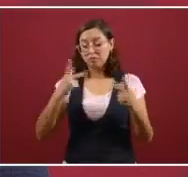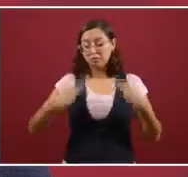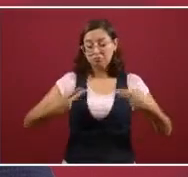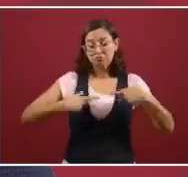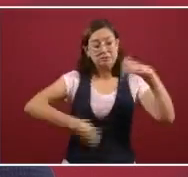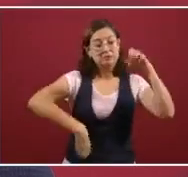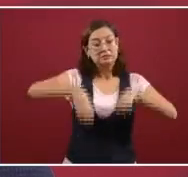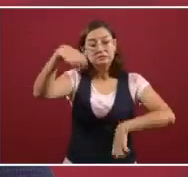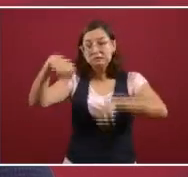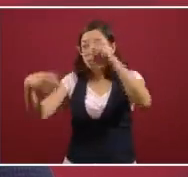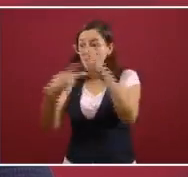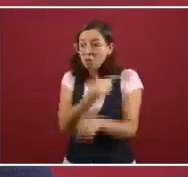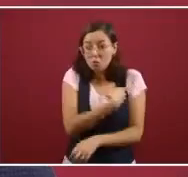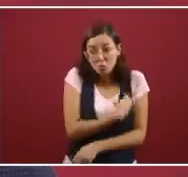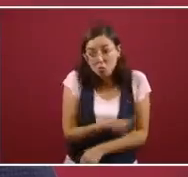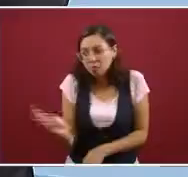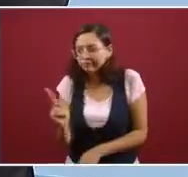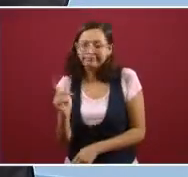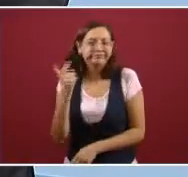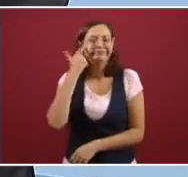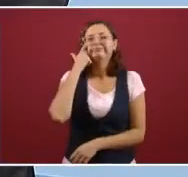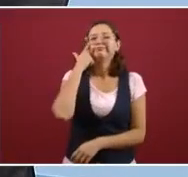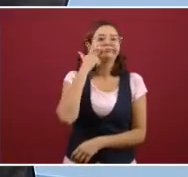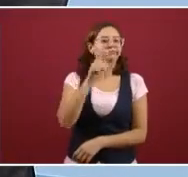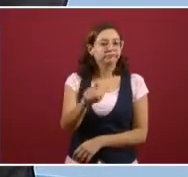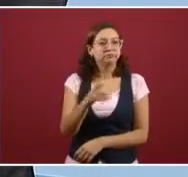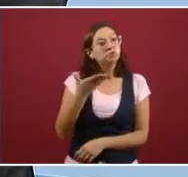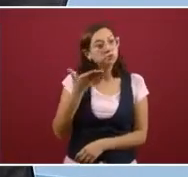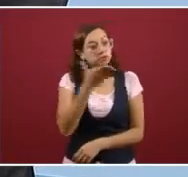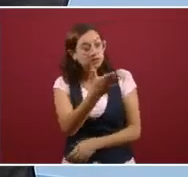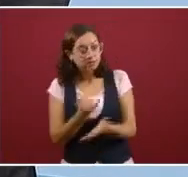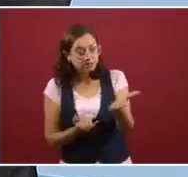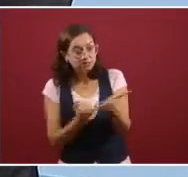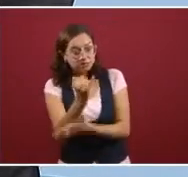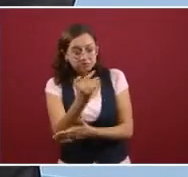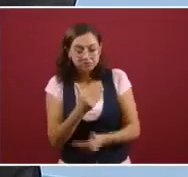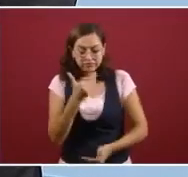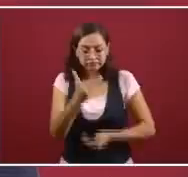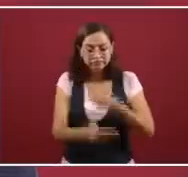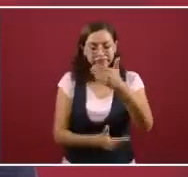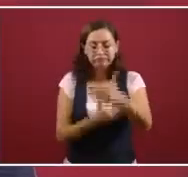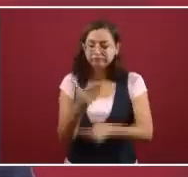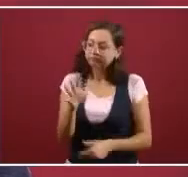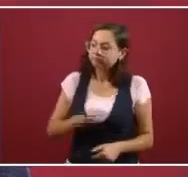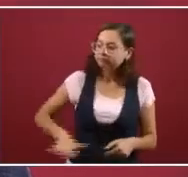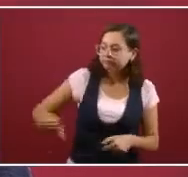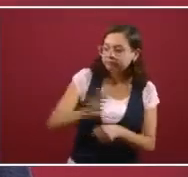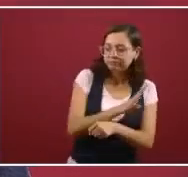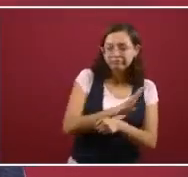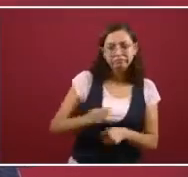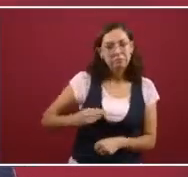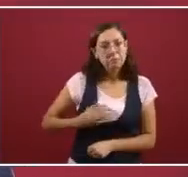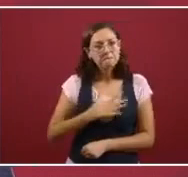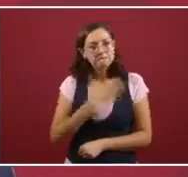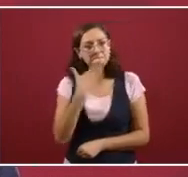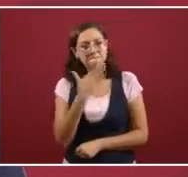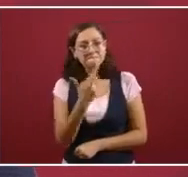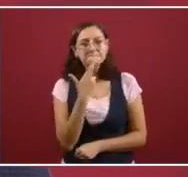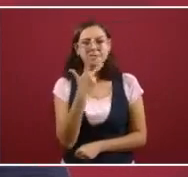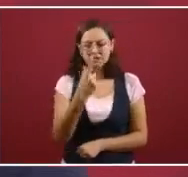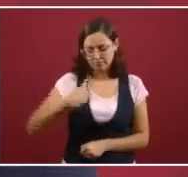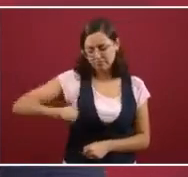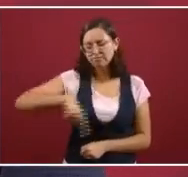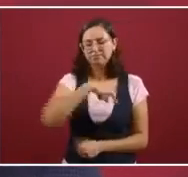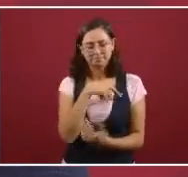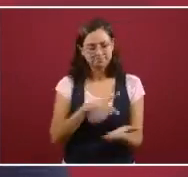por lo que vamos a continuar apoyando las medidas que emprenda su administración para mejorar el bienestar de los mexicanos. Estamos convencidos